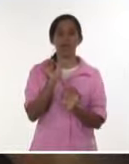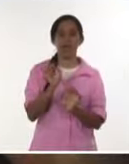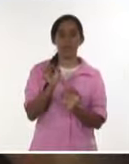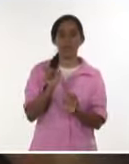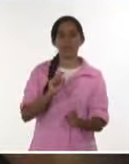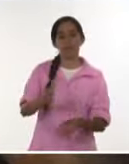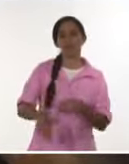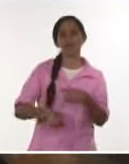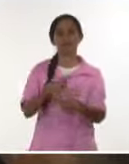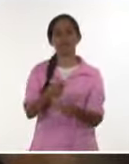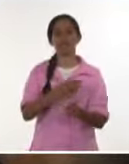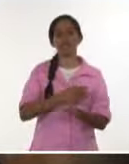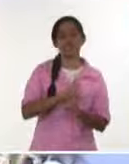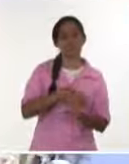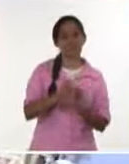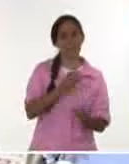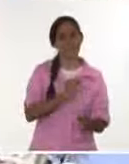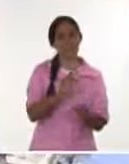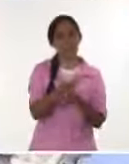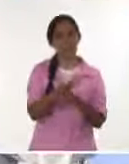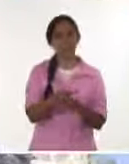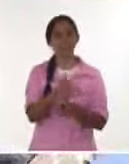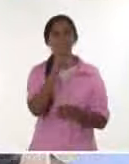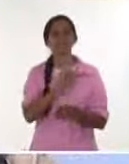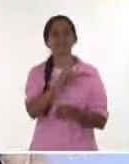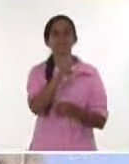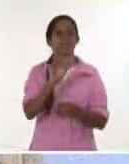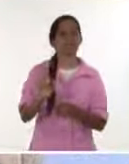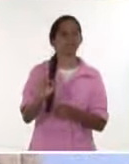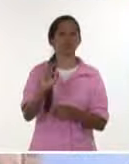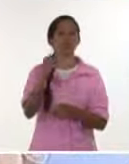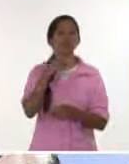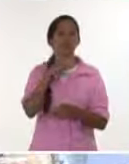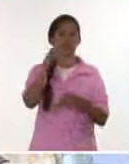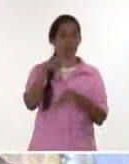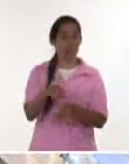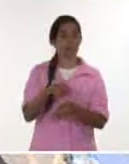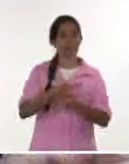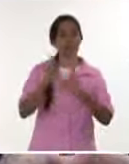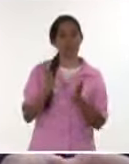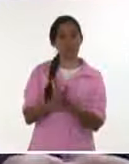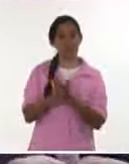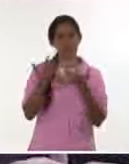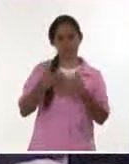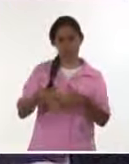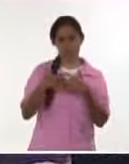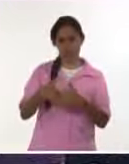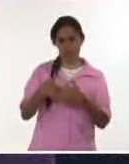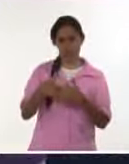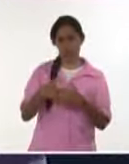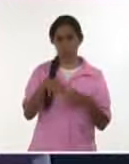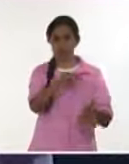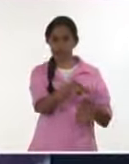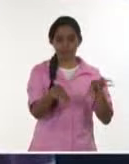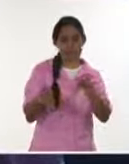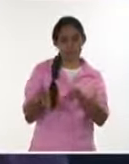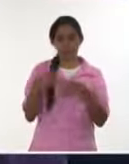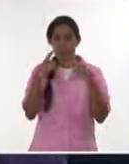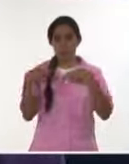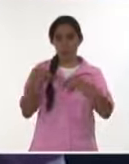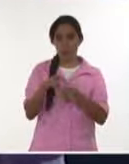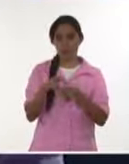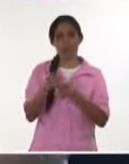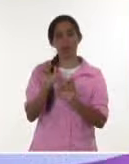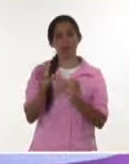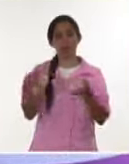el viernes 18 de enero, puntualizaron la certificación del área de fabricación, la organización de los frentes de corte